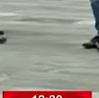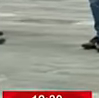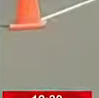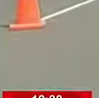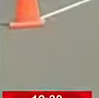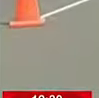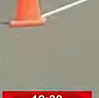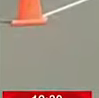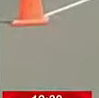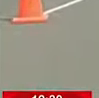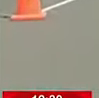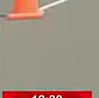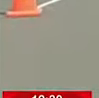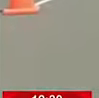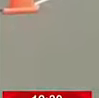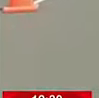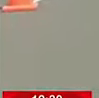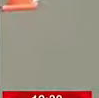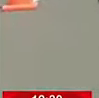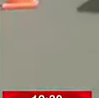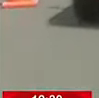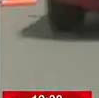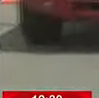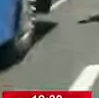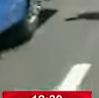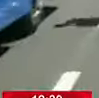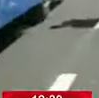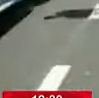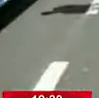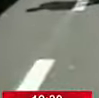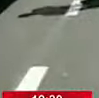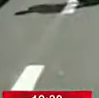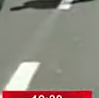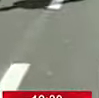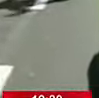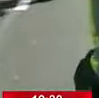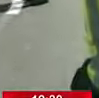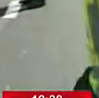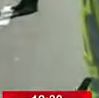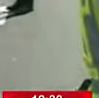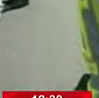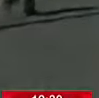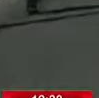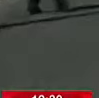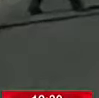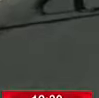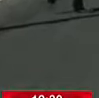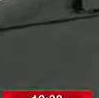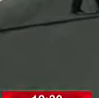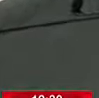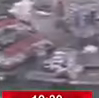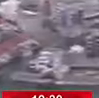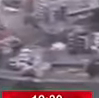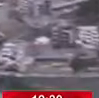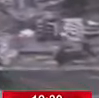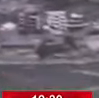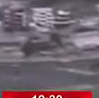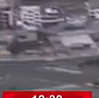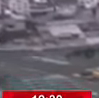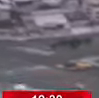Alfaro se cerrará desde la Bélgica hasta la calle Yarza. La avenida 6 de diciembre desde la Plaza Argentina hasta la Portugal y la